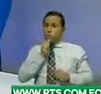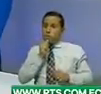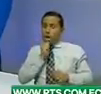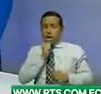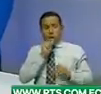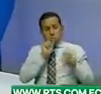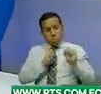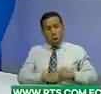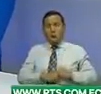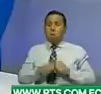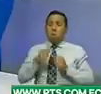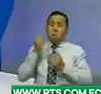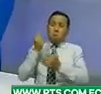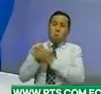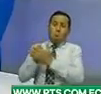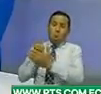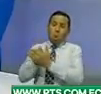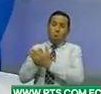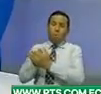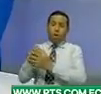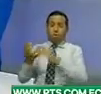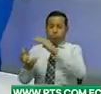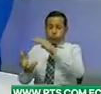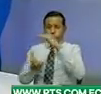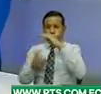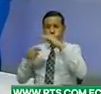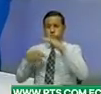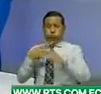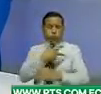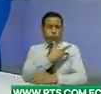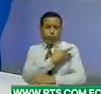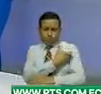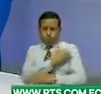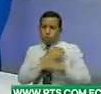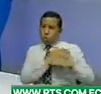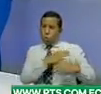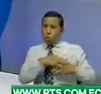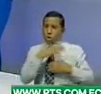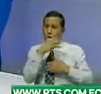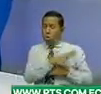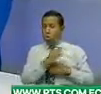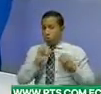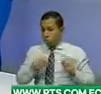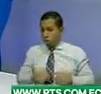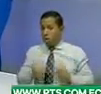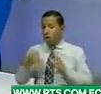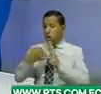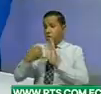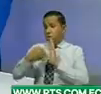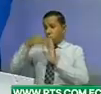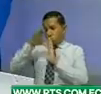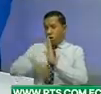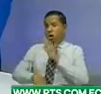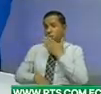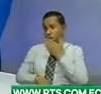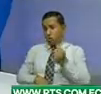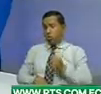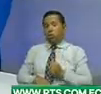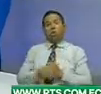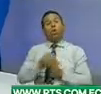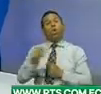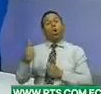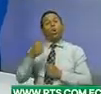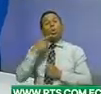agilizar la inmunización de la mayor parte de la ciudadanía. Por otro lado, según el experto tributario Napoleón Santamaría, las